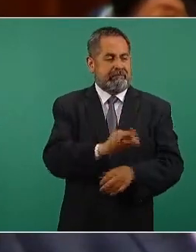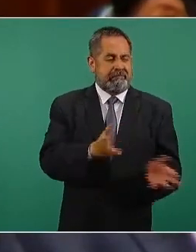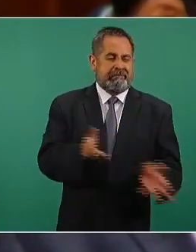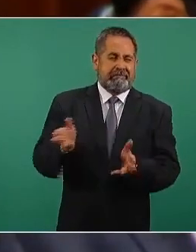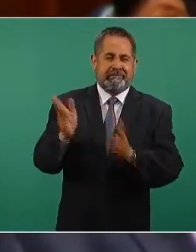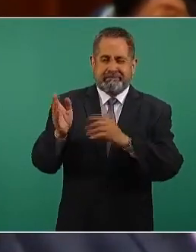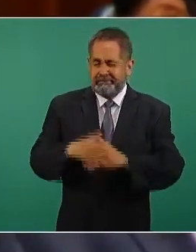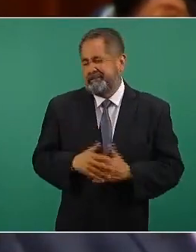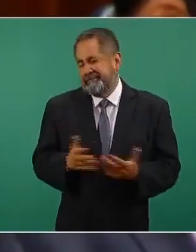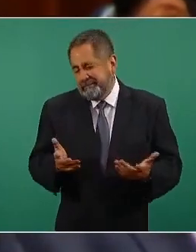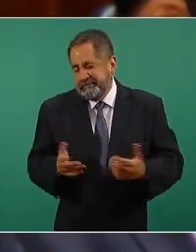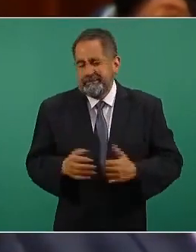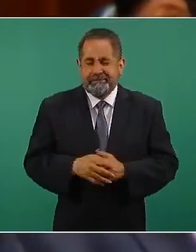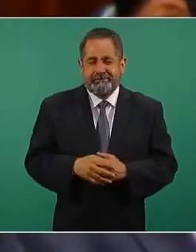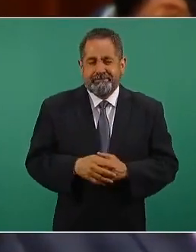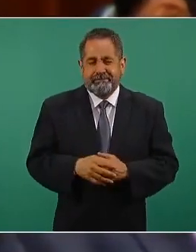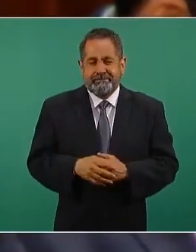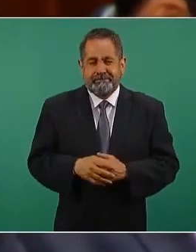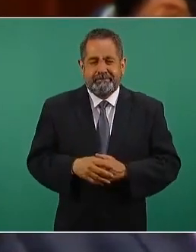Muy